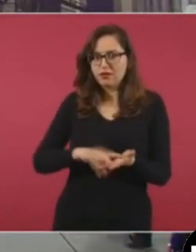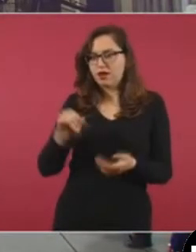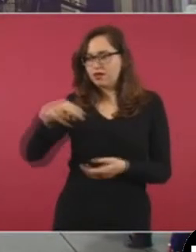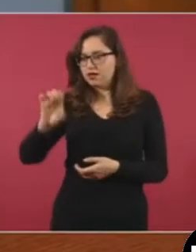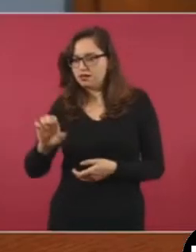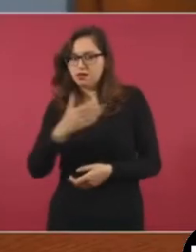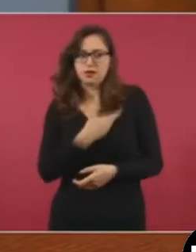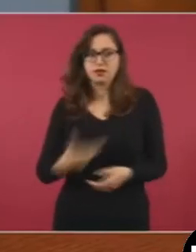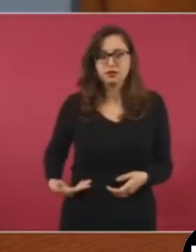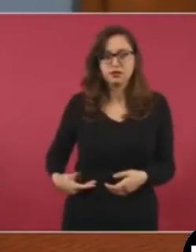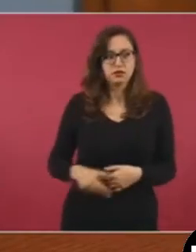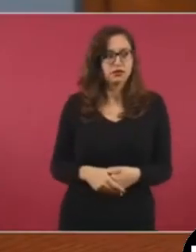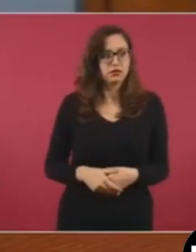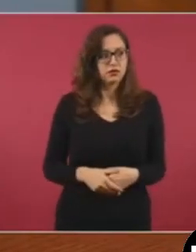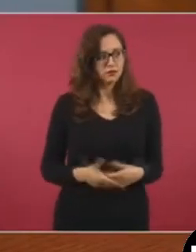Ah,